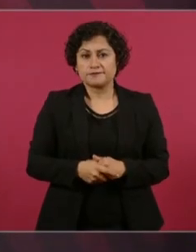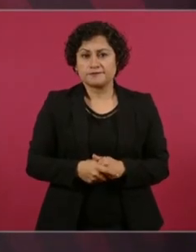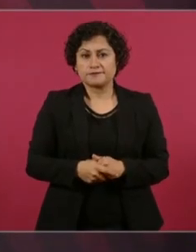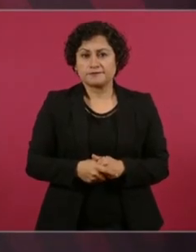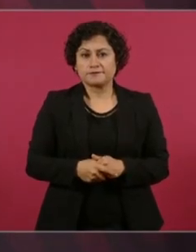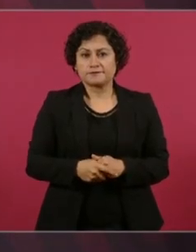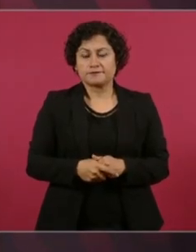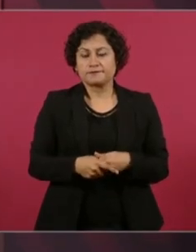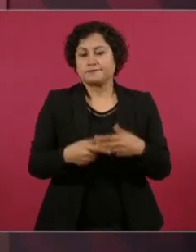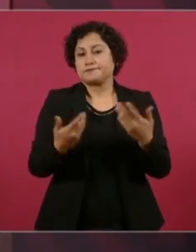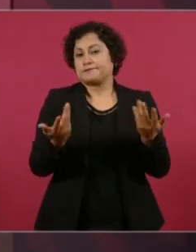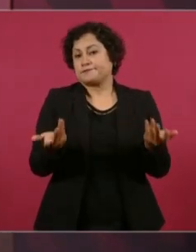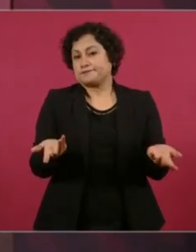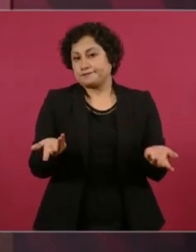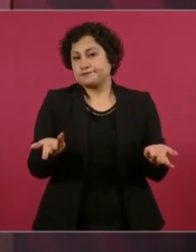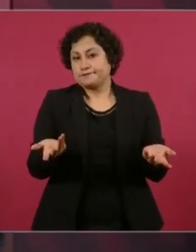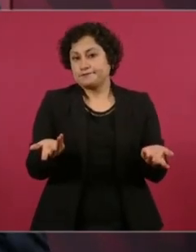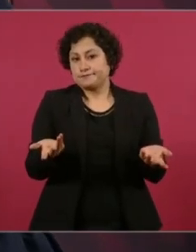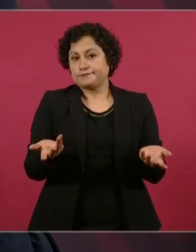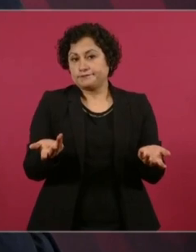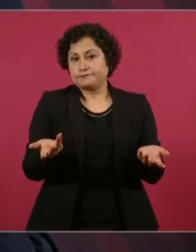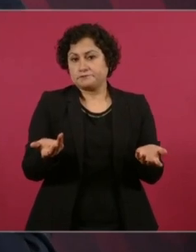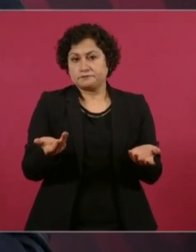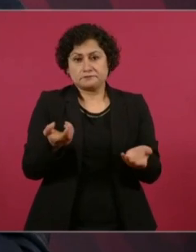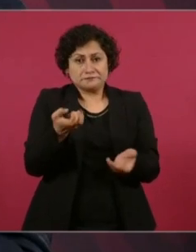Y así va a continuar.